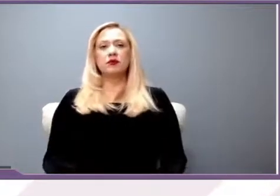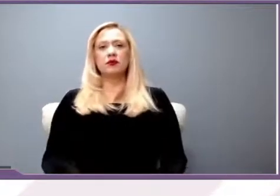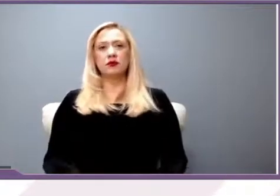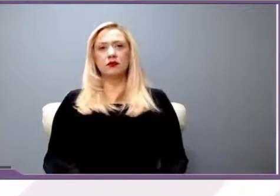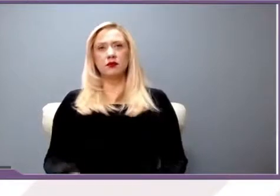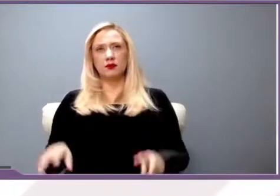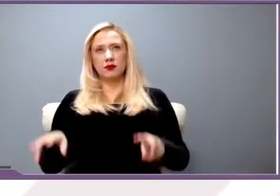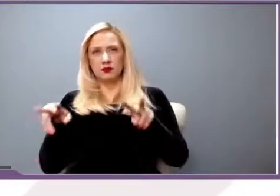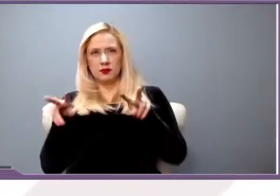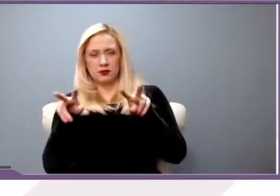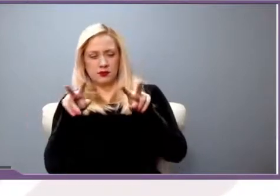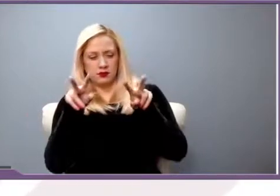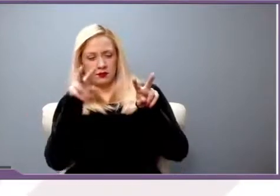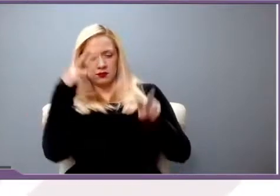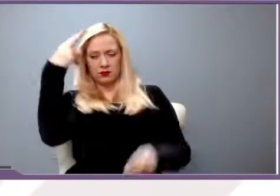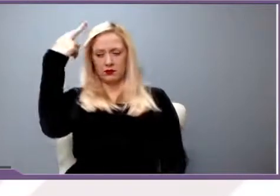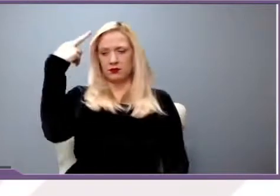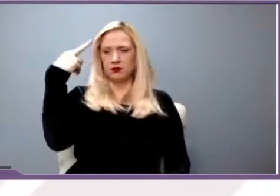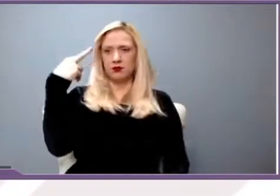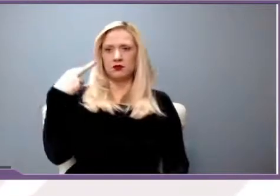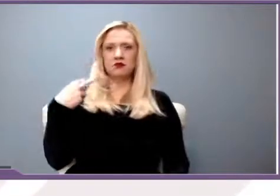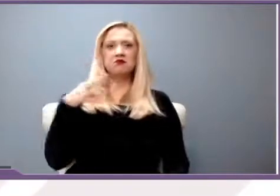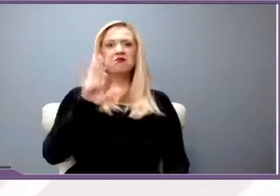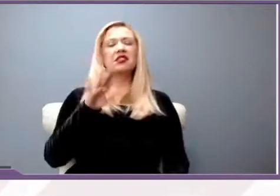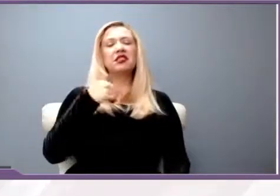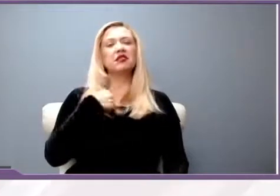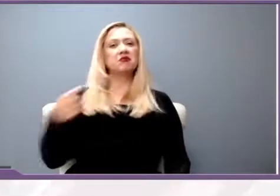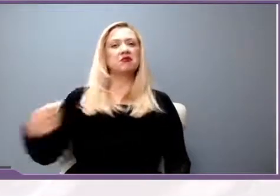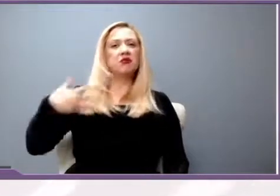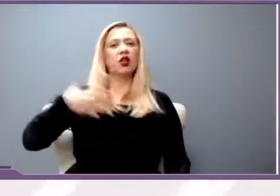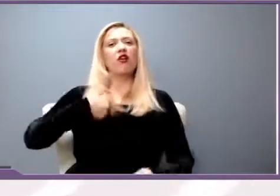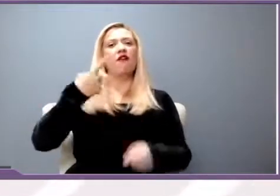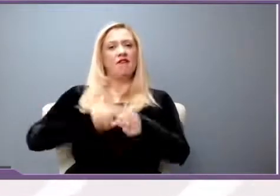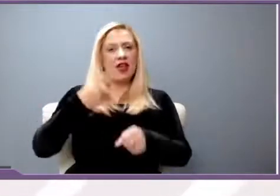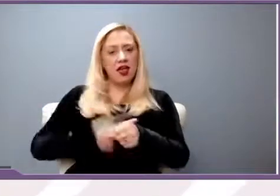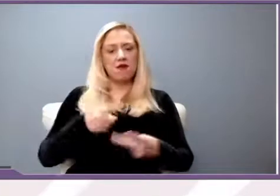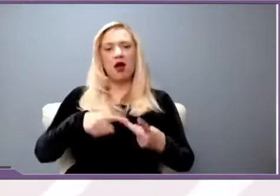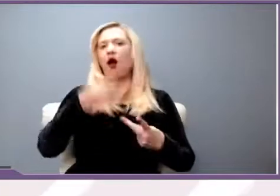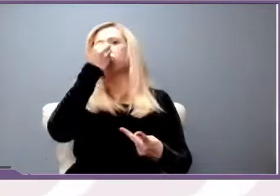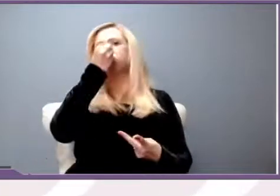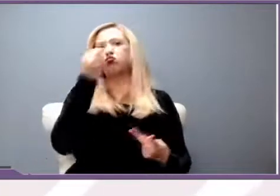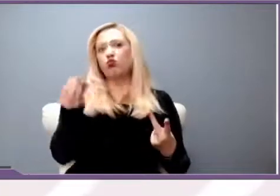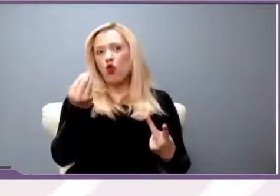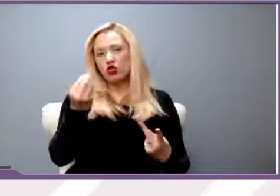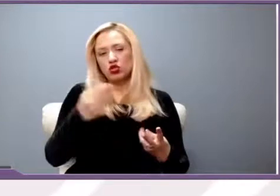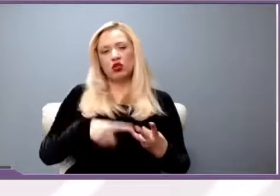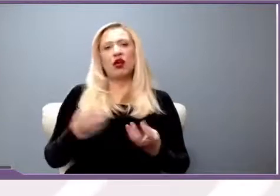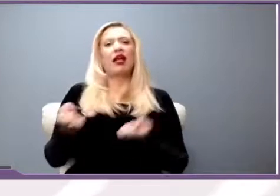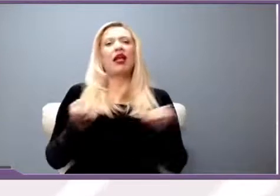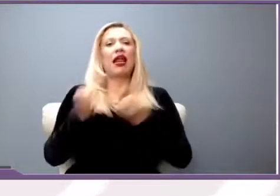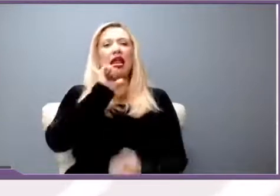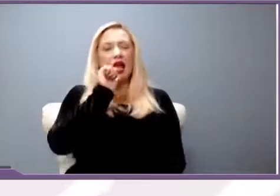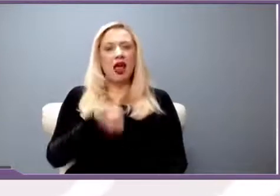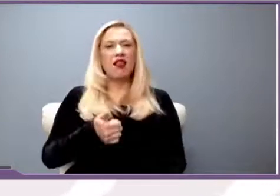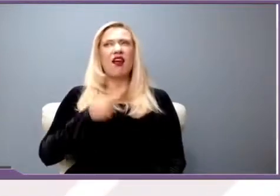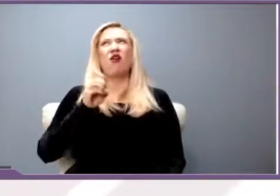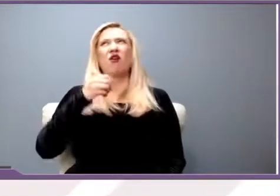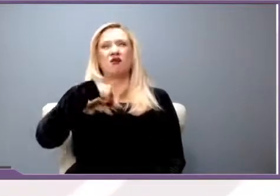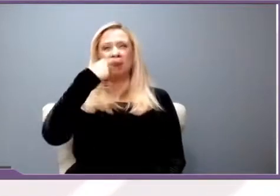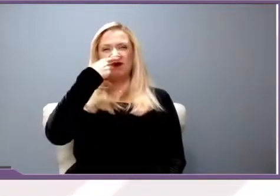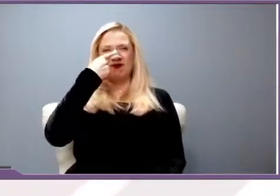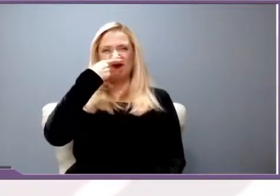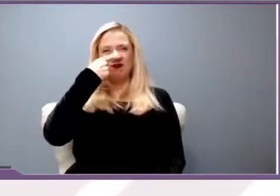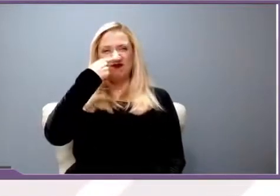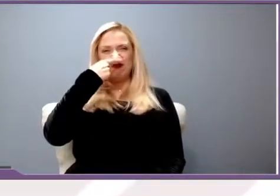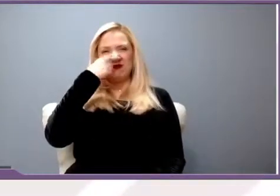que soy, seguramente dirían que estoy enferma, que como mucho, que no hago ejercicio, que incluso hasta piensan que soy sucia o que huelo mal,